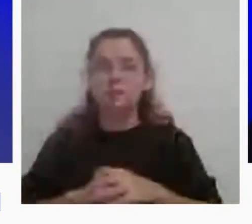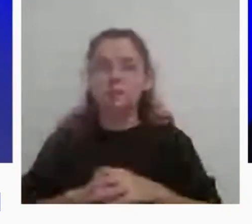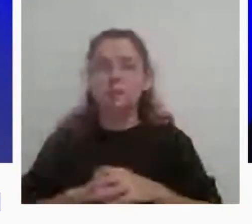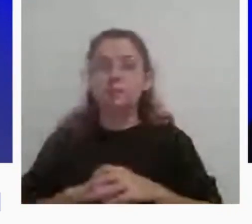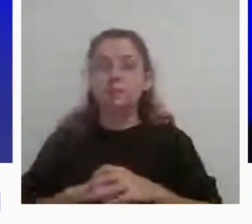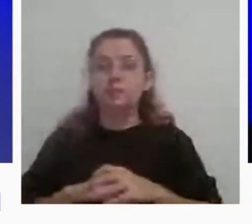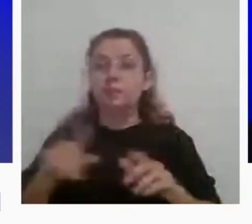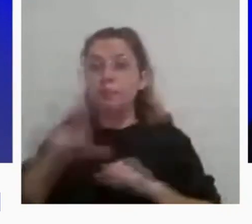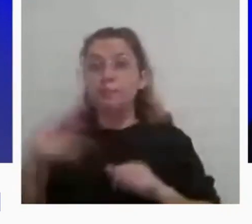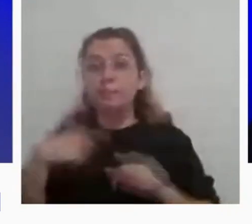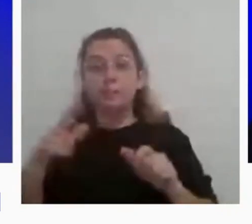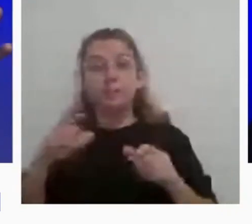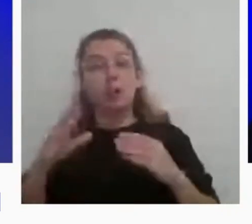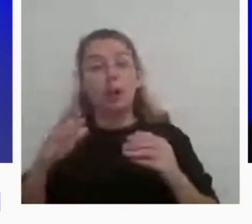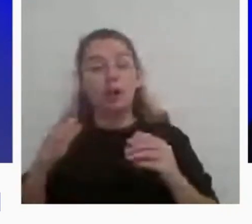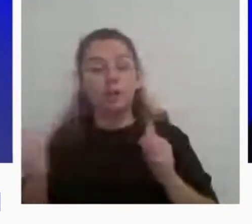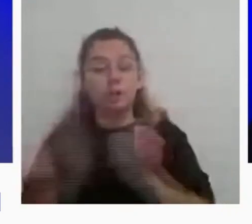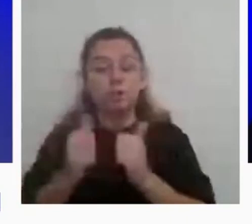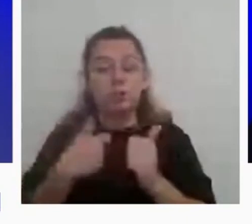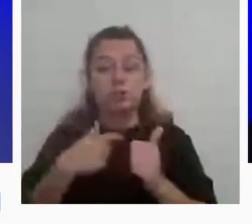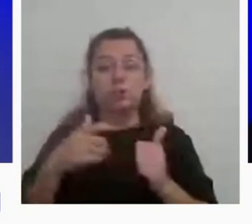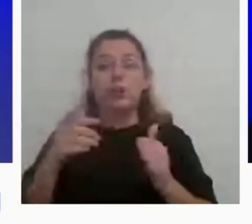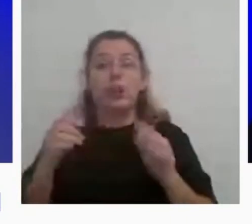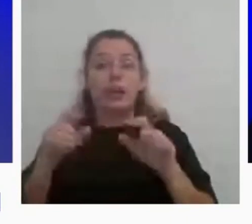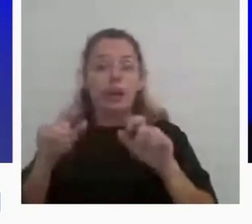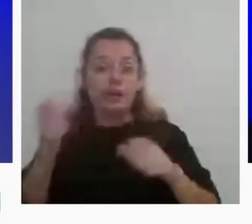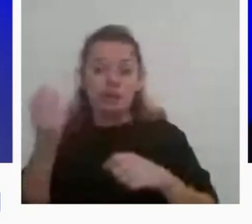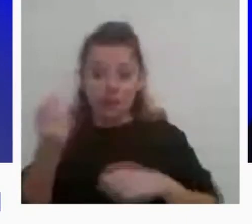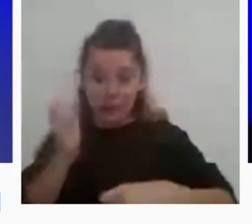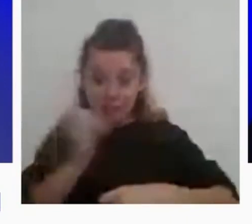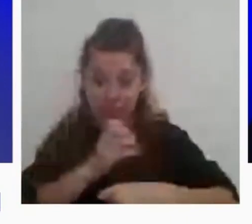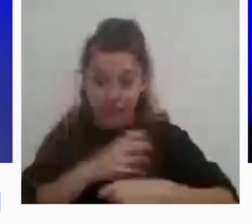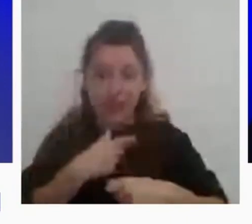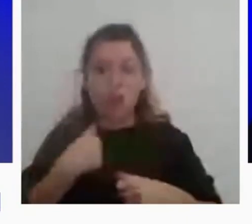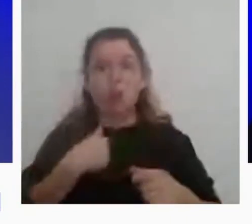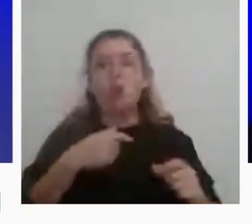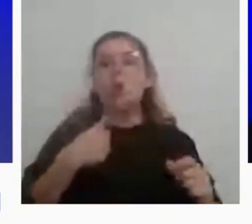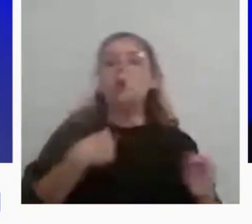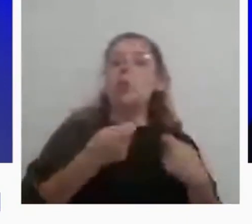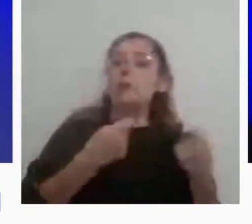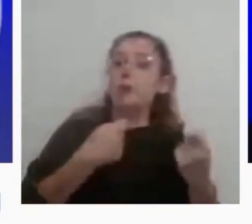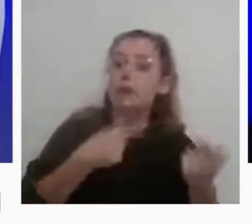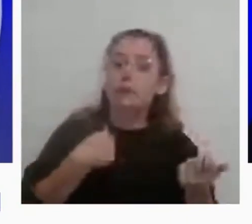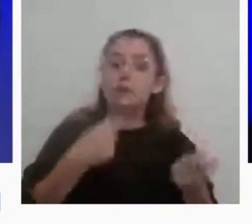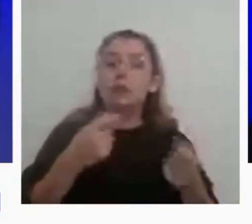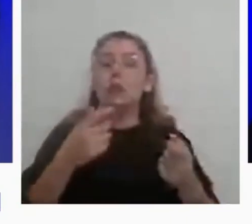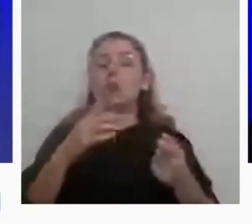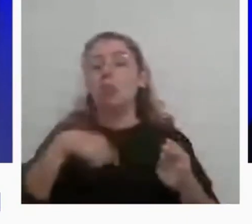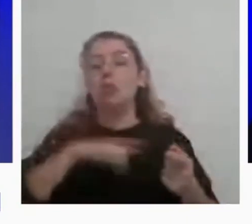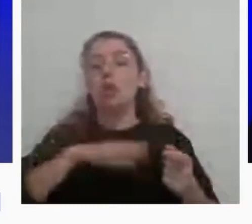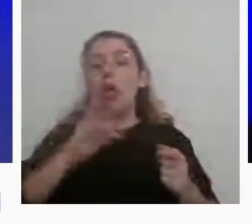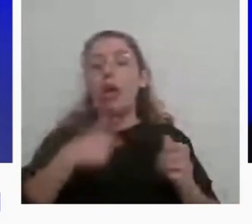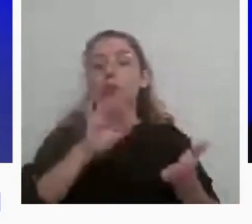ella es financiera, yo soy comercio marketing, que siempre lo digo, tenemos un software, pero no lo desarrollo yo con mis compañeros, pero al final no soy